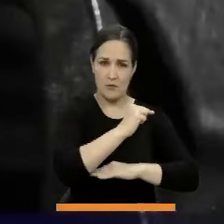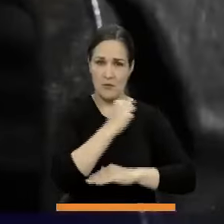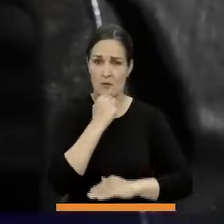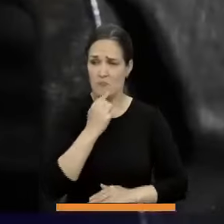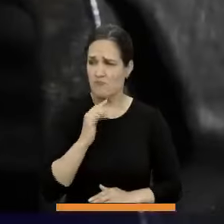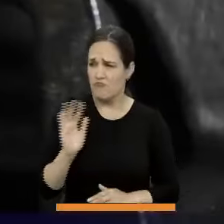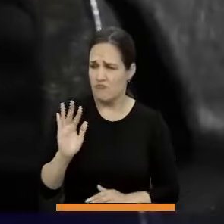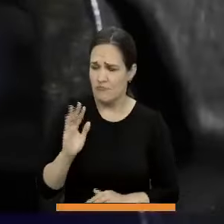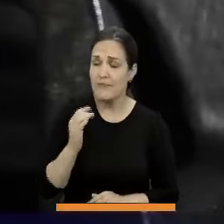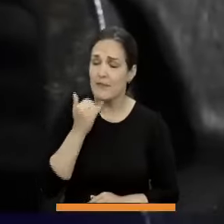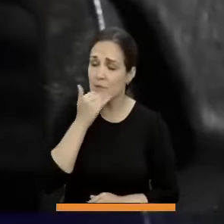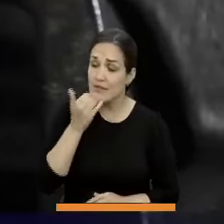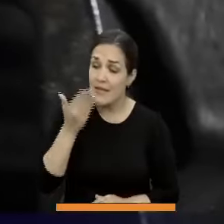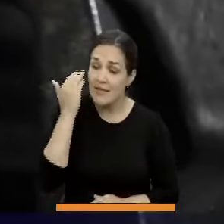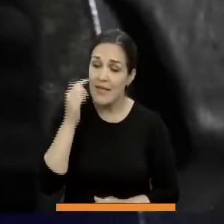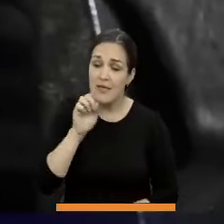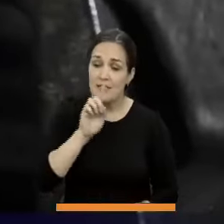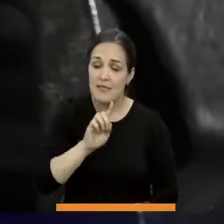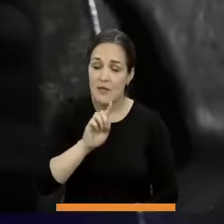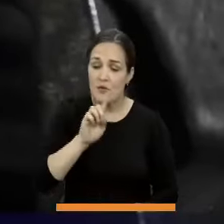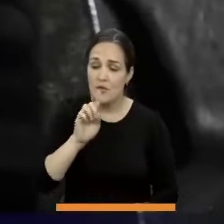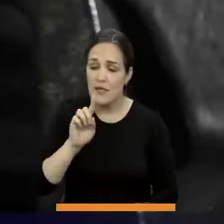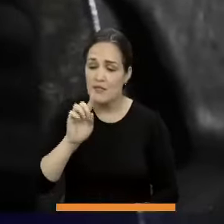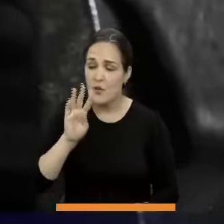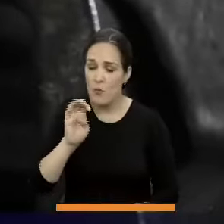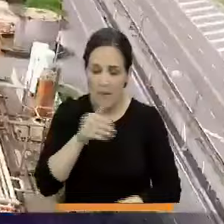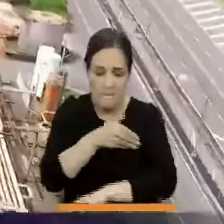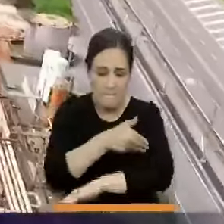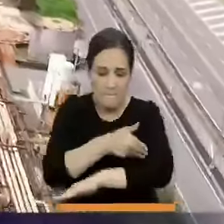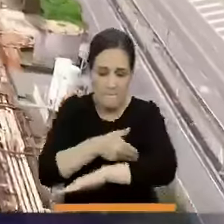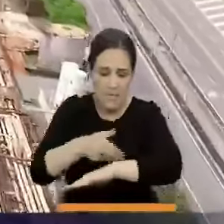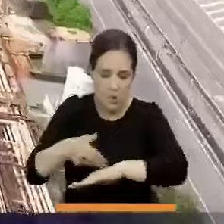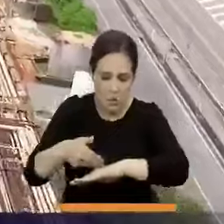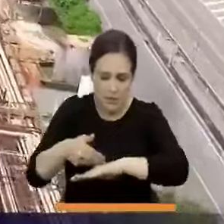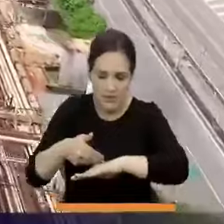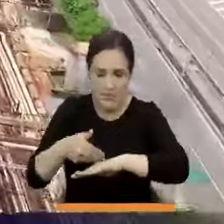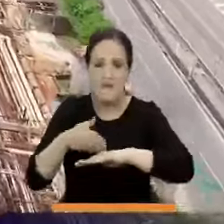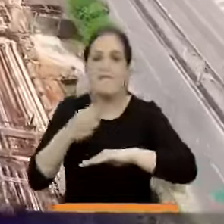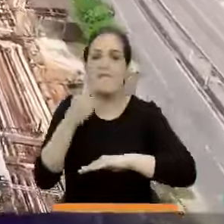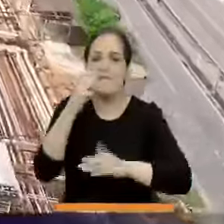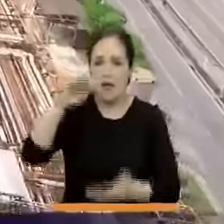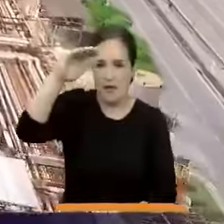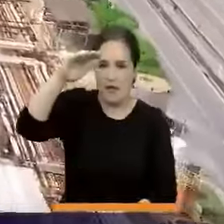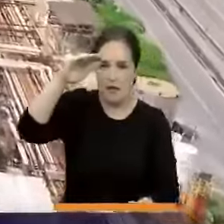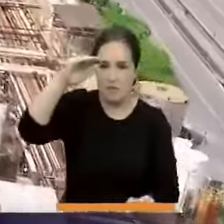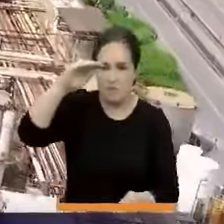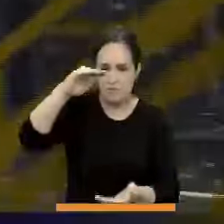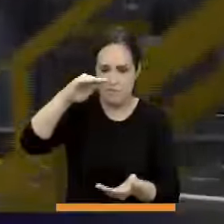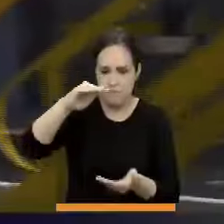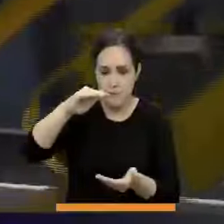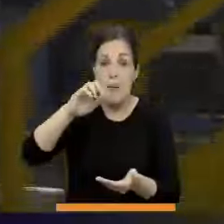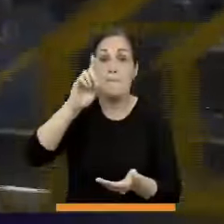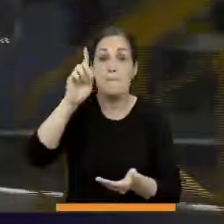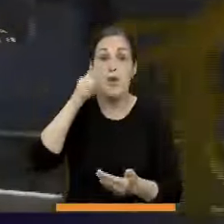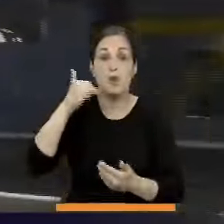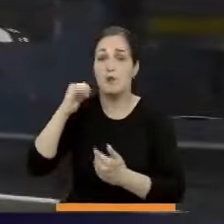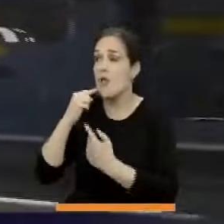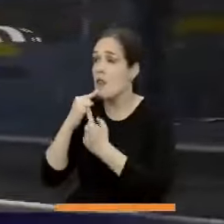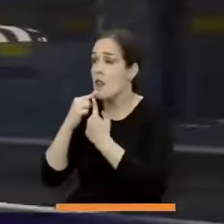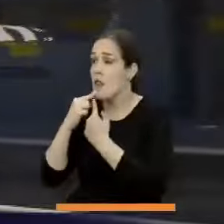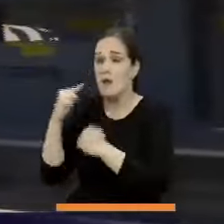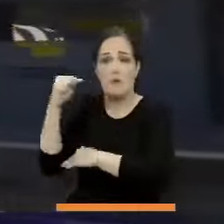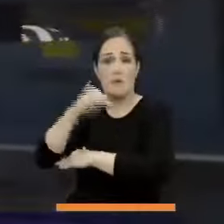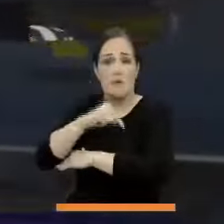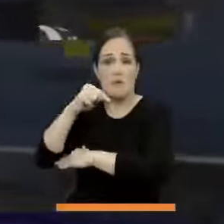de 119 millones de pies cúbicos, pero Ecopetrol asumiría la gestión de 40 millones de esa cifra para cubrir su